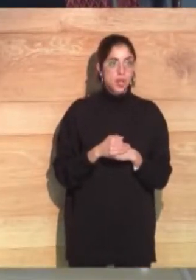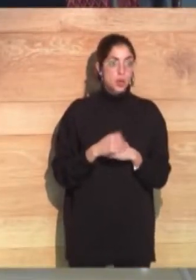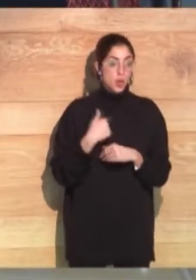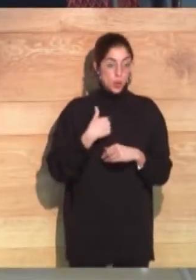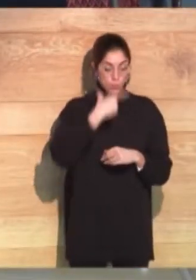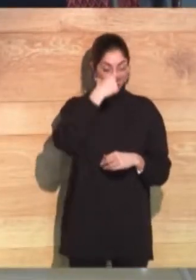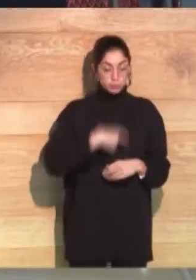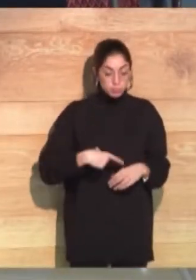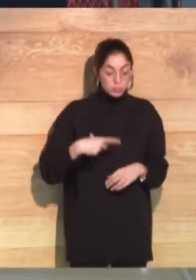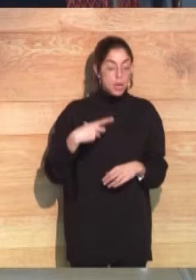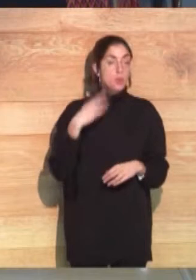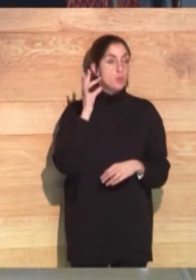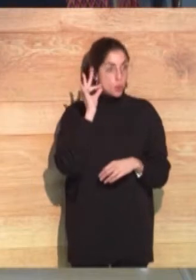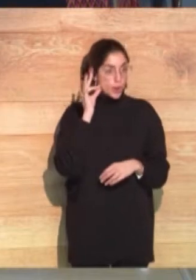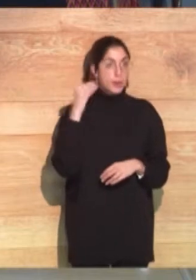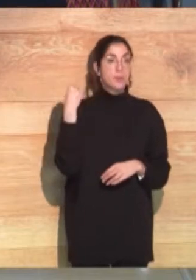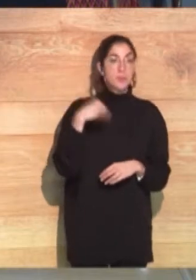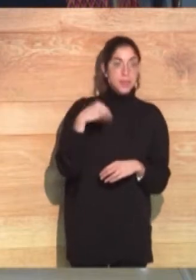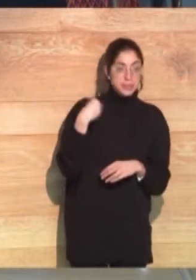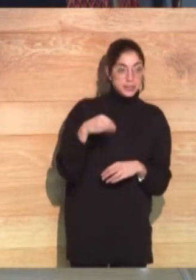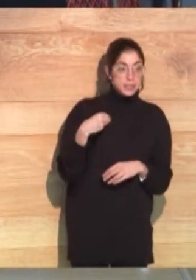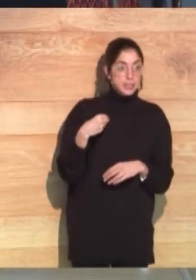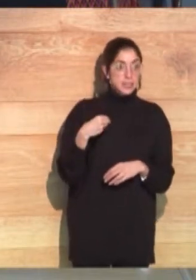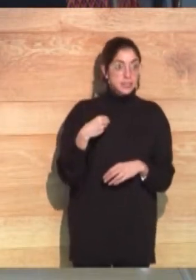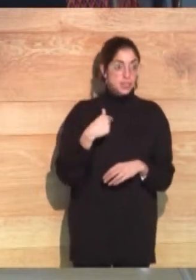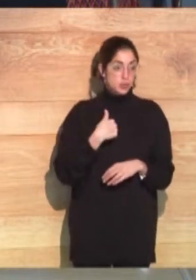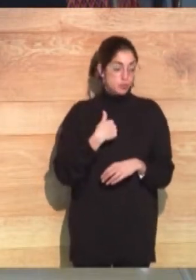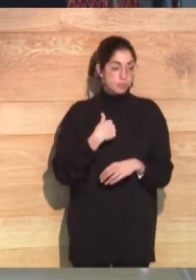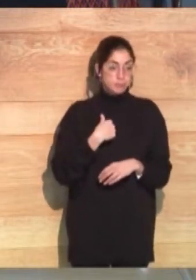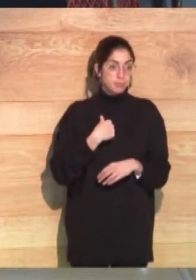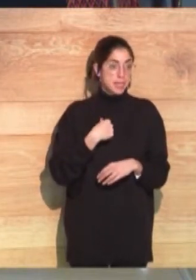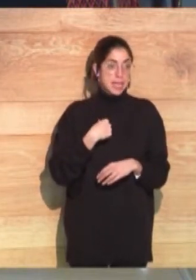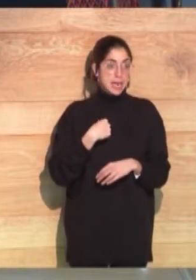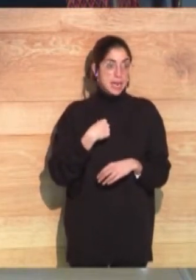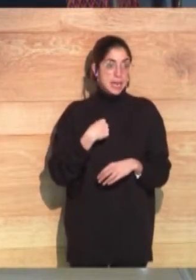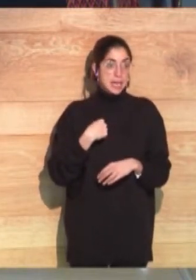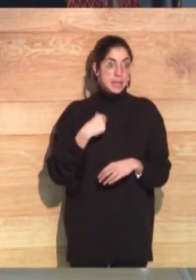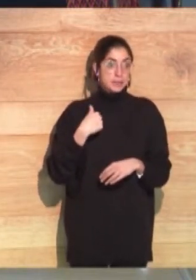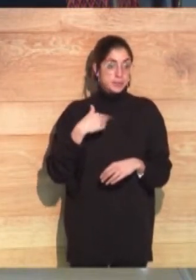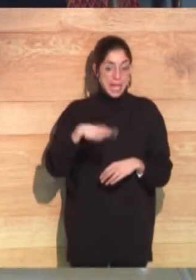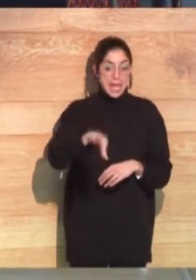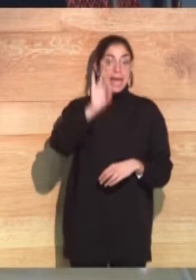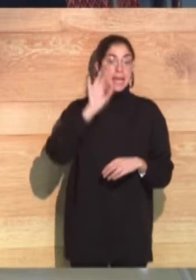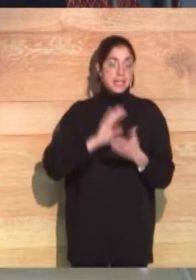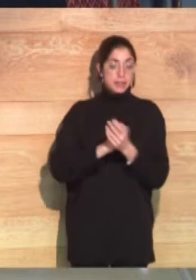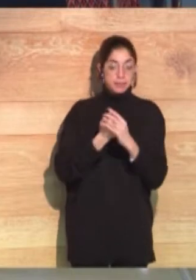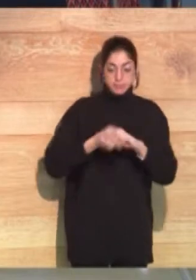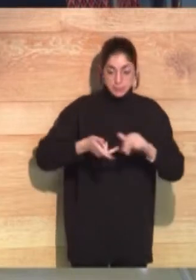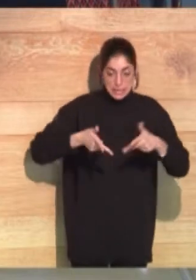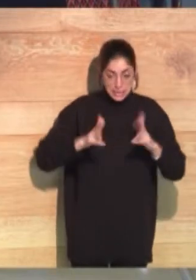Como mujer presidenta, la primera elegida democráticamente en